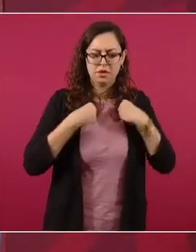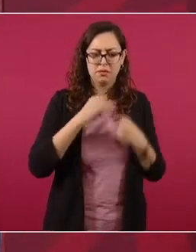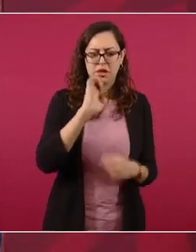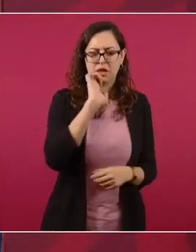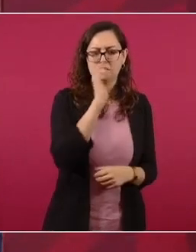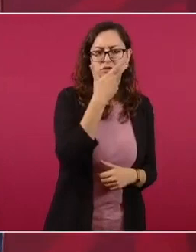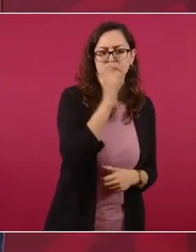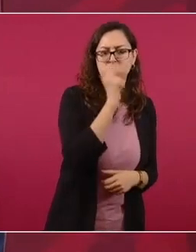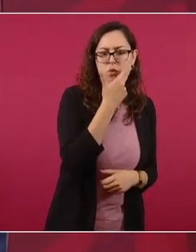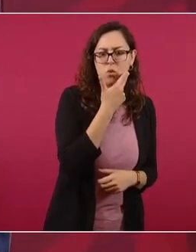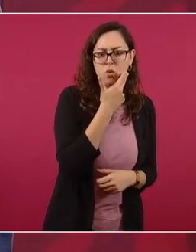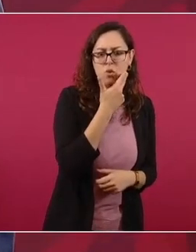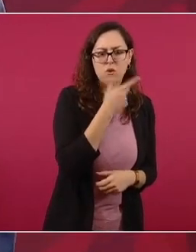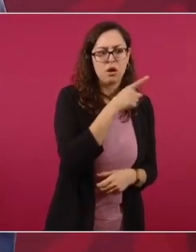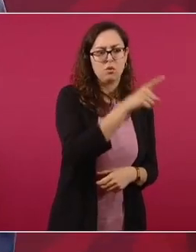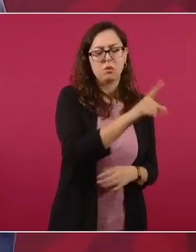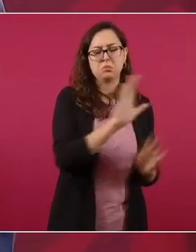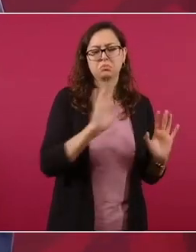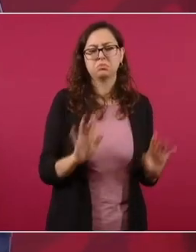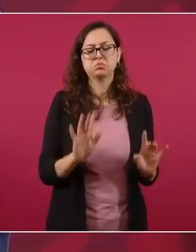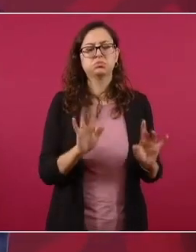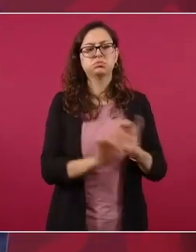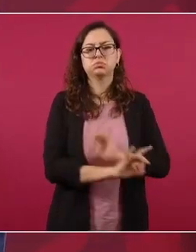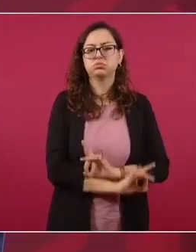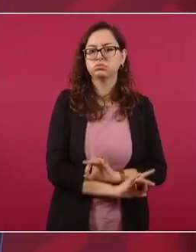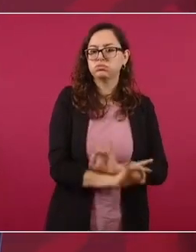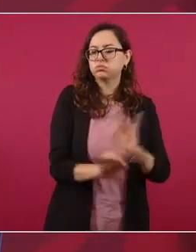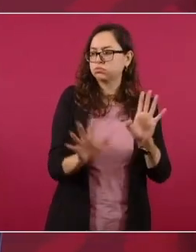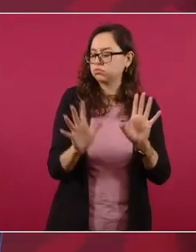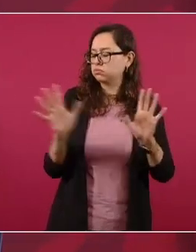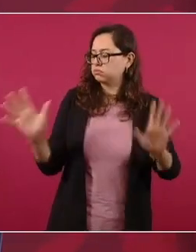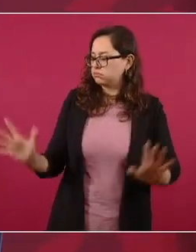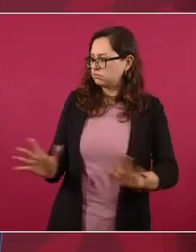como legislador en Chiapas.